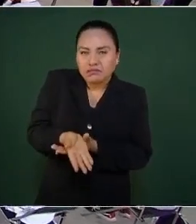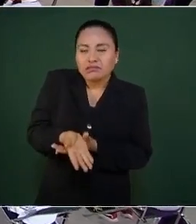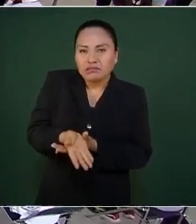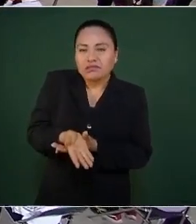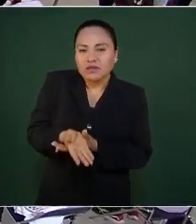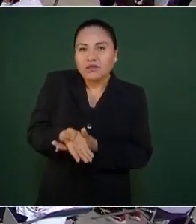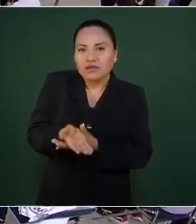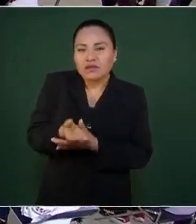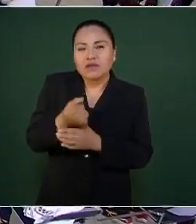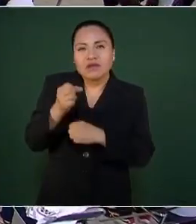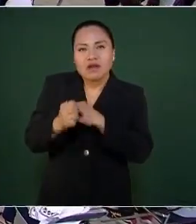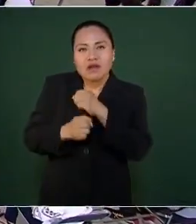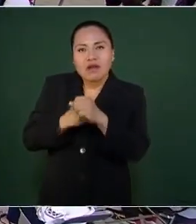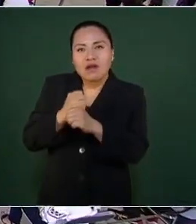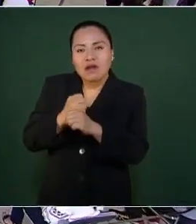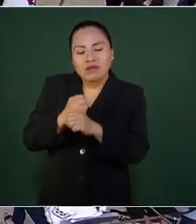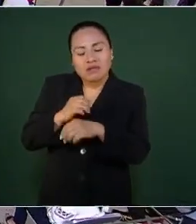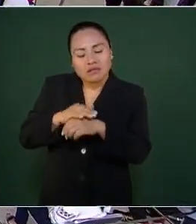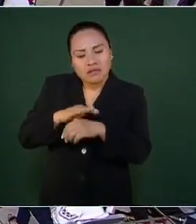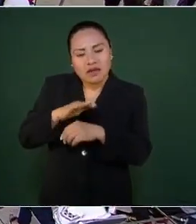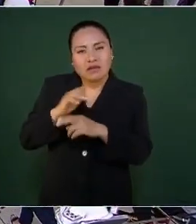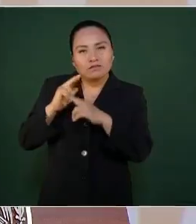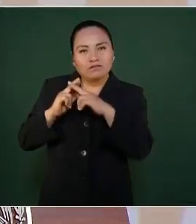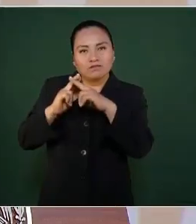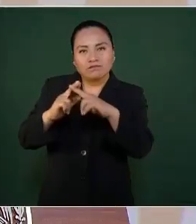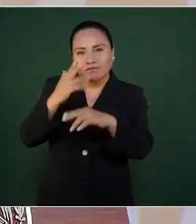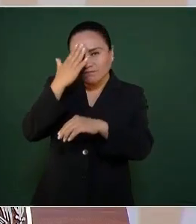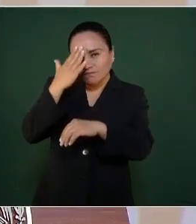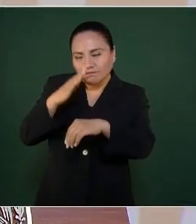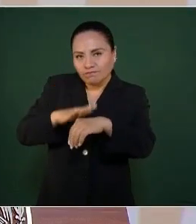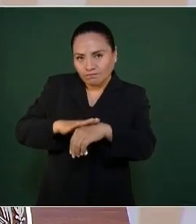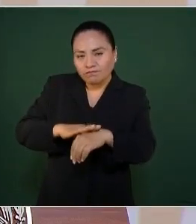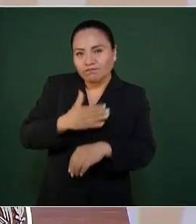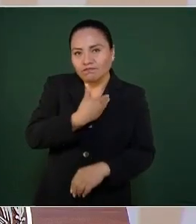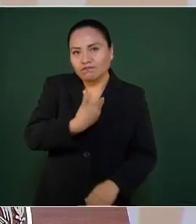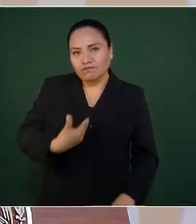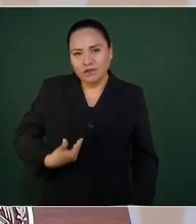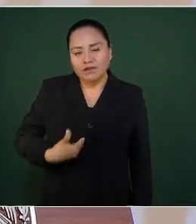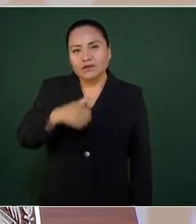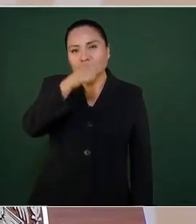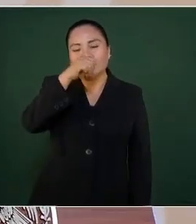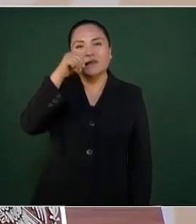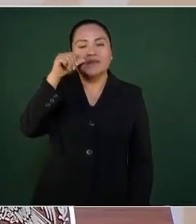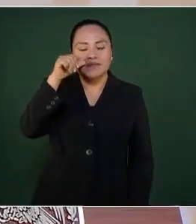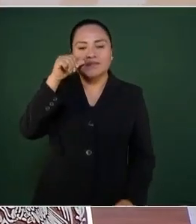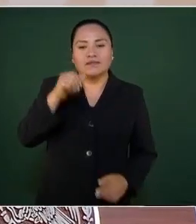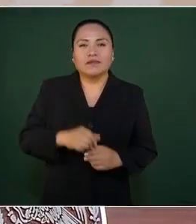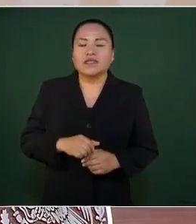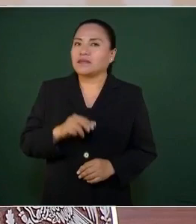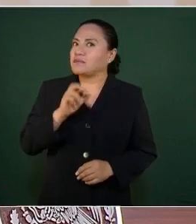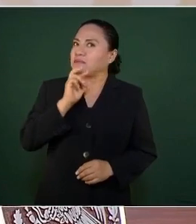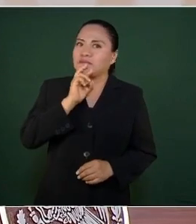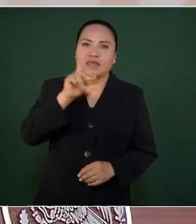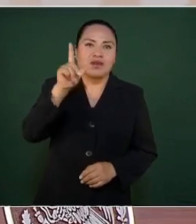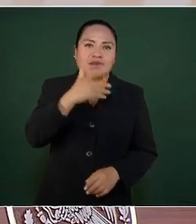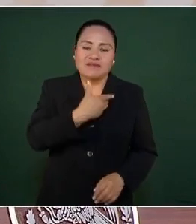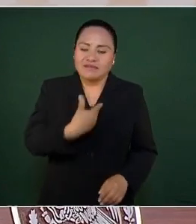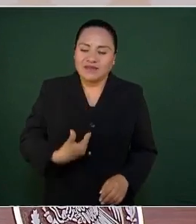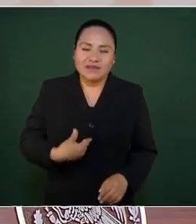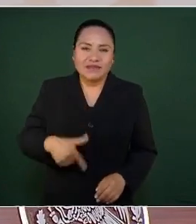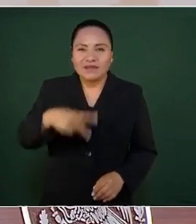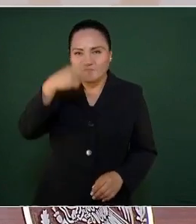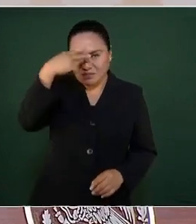un aniversario más del nacimiento del presidente Juárez, el mejor presidente de